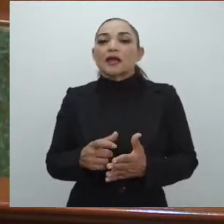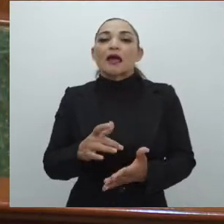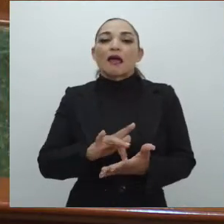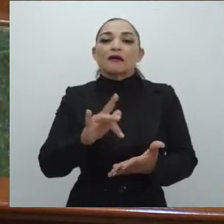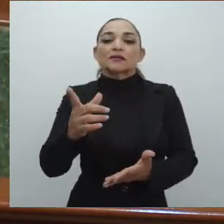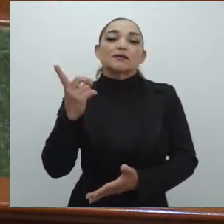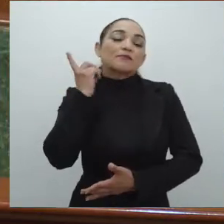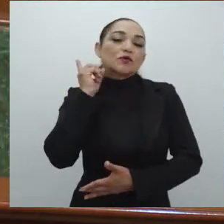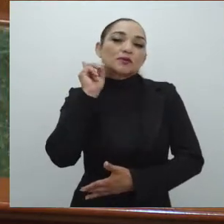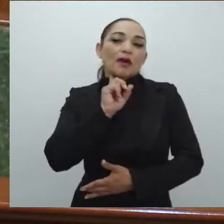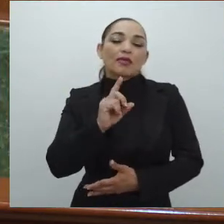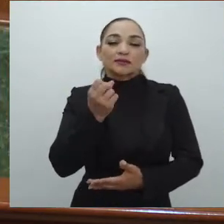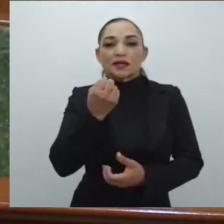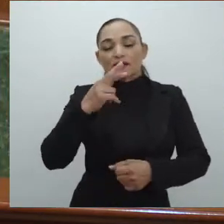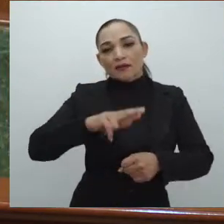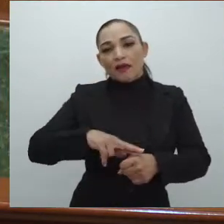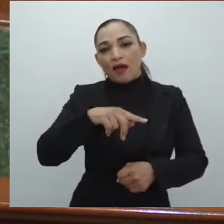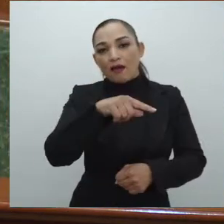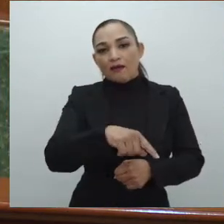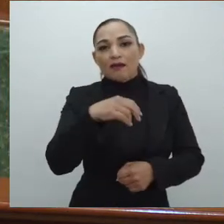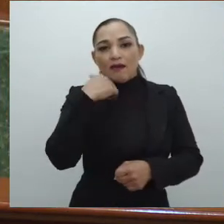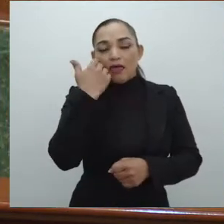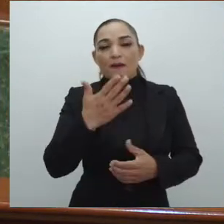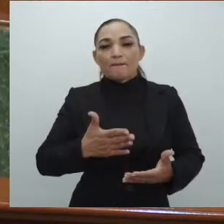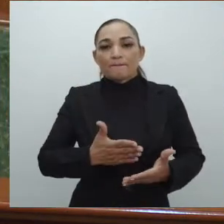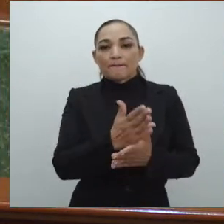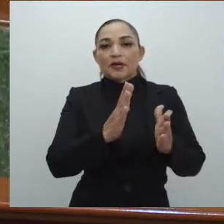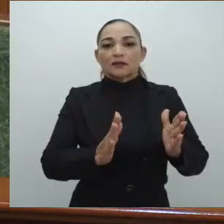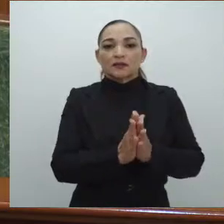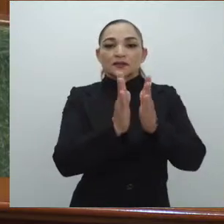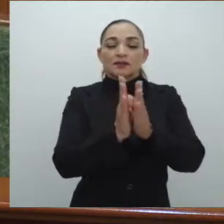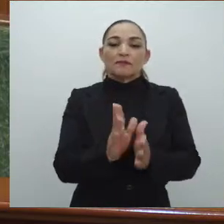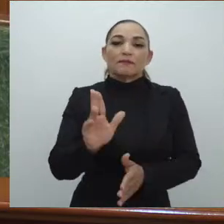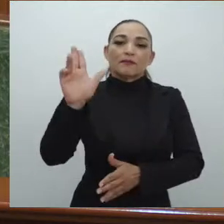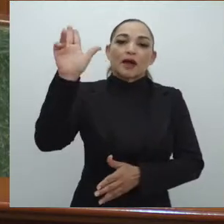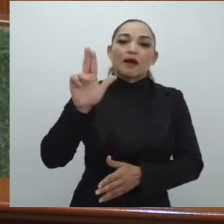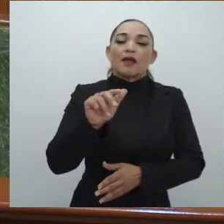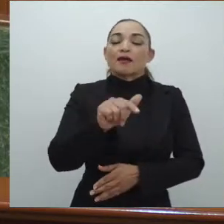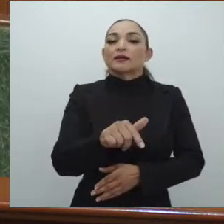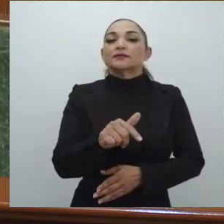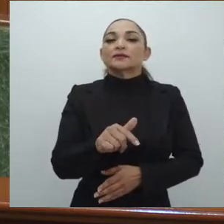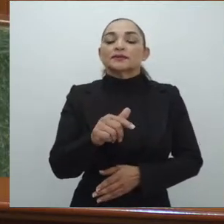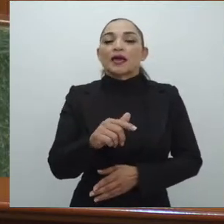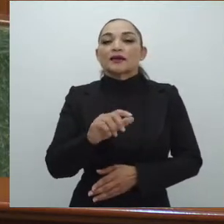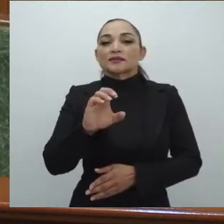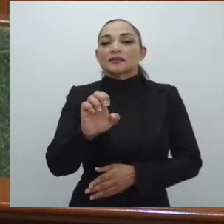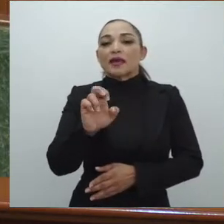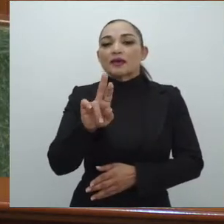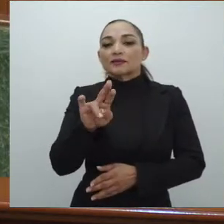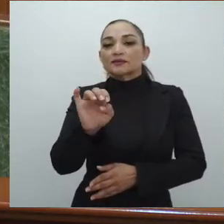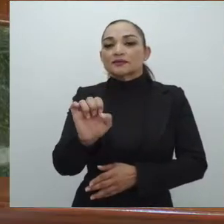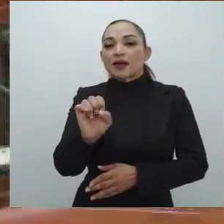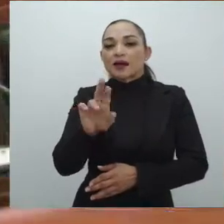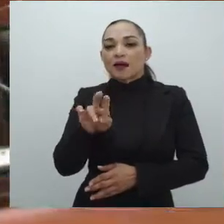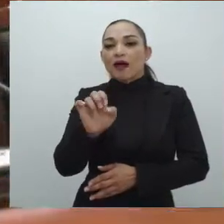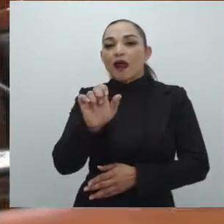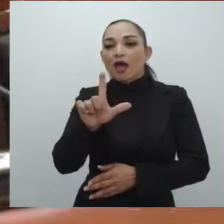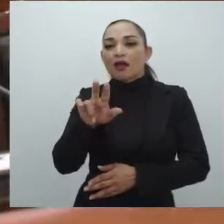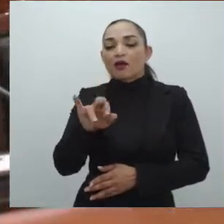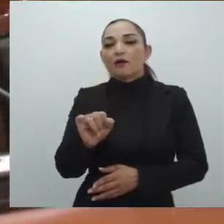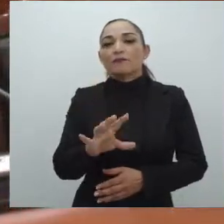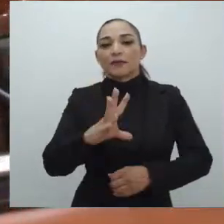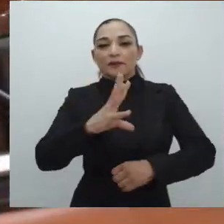Ha solicitado el uso de la voz el diputado César Ismael Guerrero Alarcón. Adelante, diputado, tiene el uso de la voz. Con su permiso,